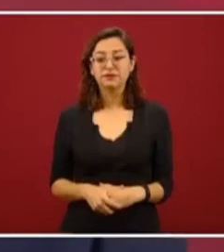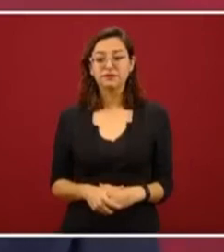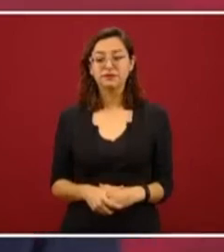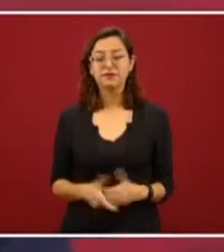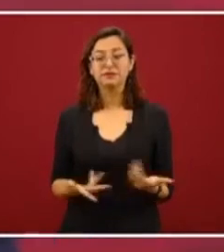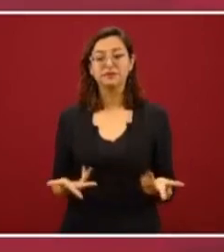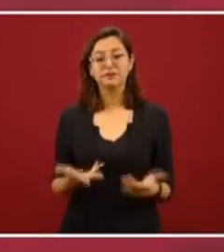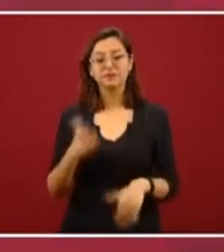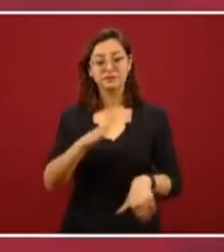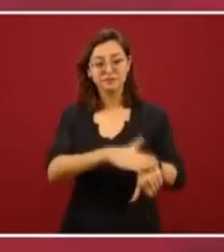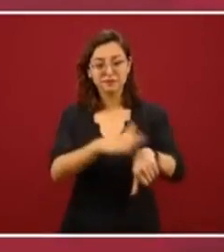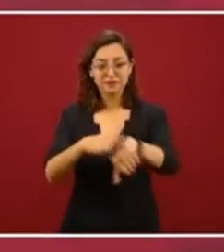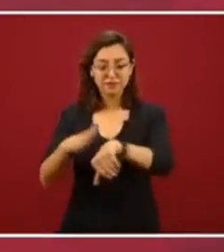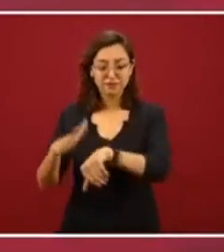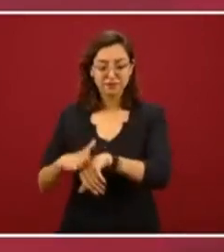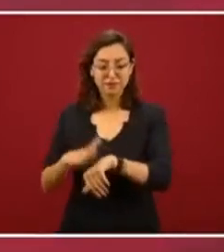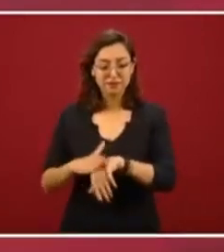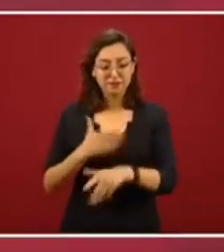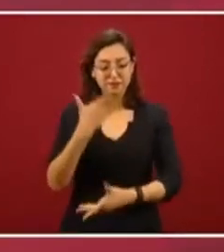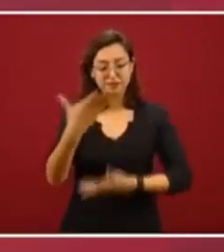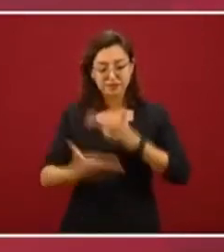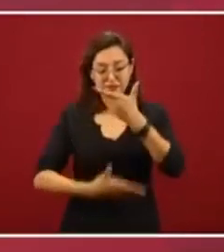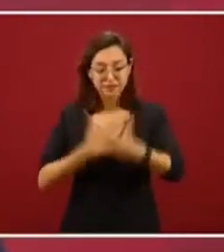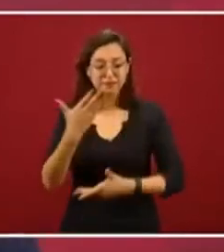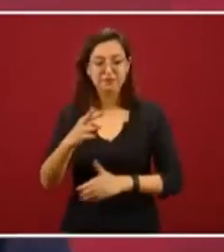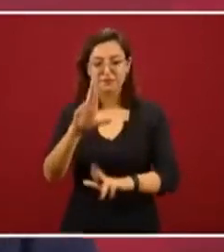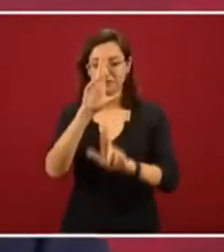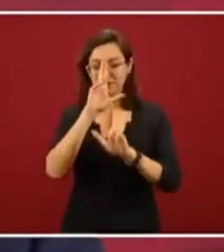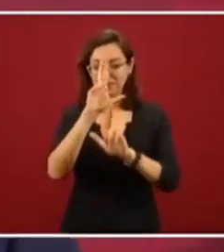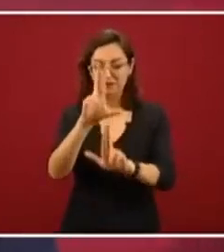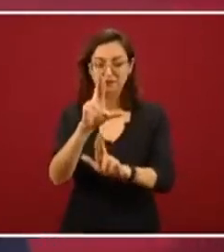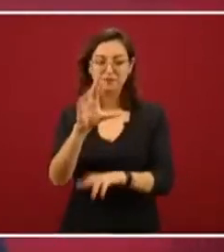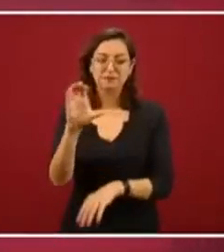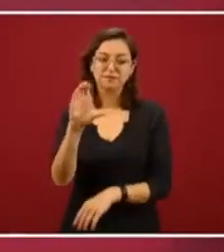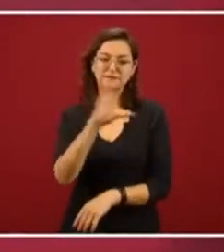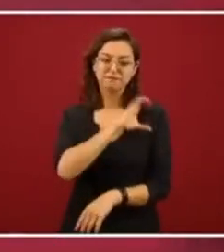con todo respeto, con cariño,